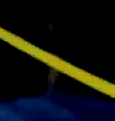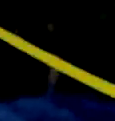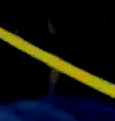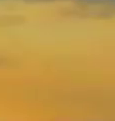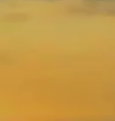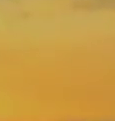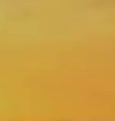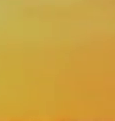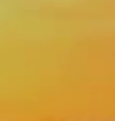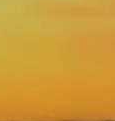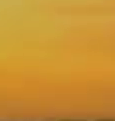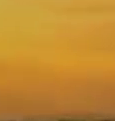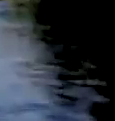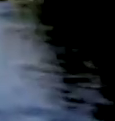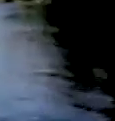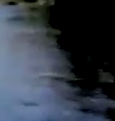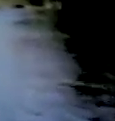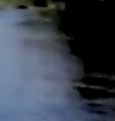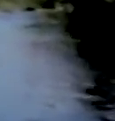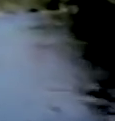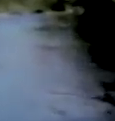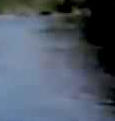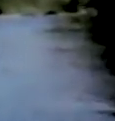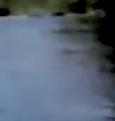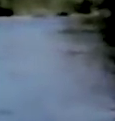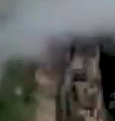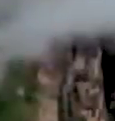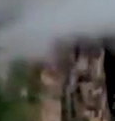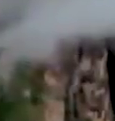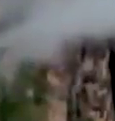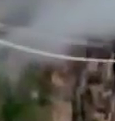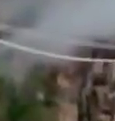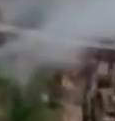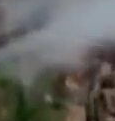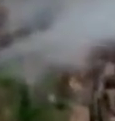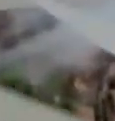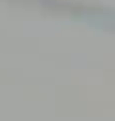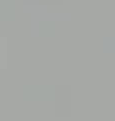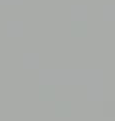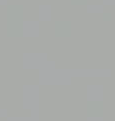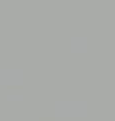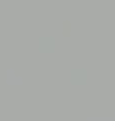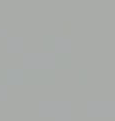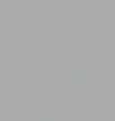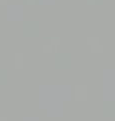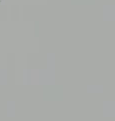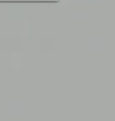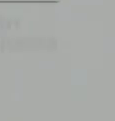Gracias por su atención. Sigamos haciendo patria.